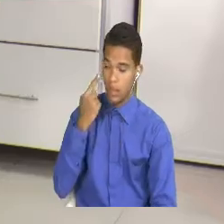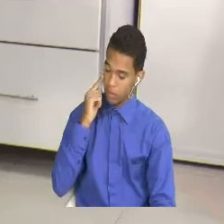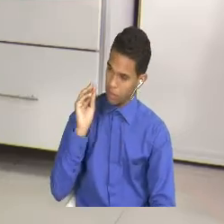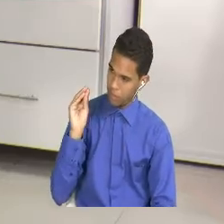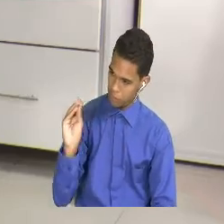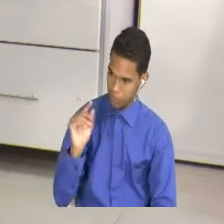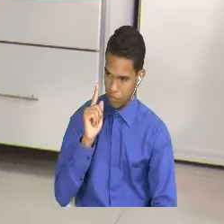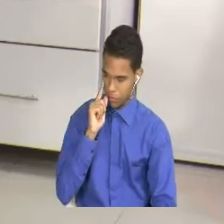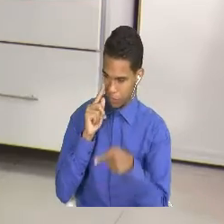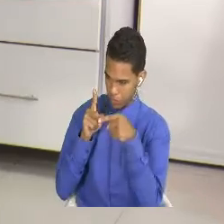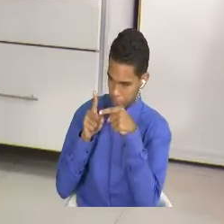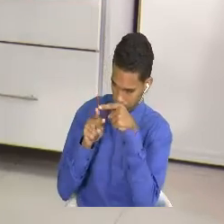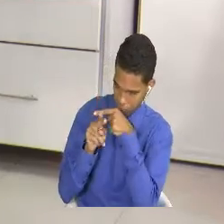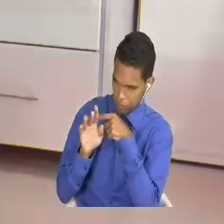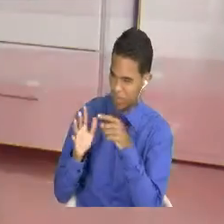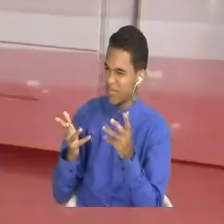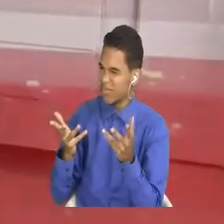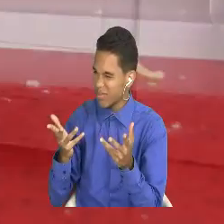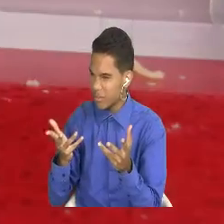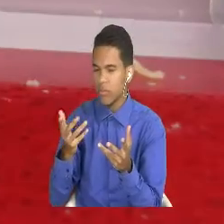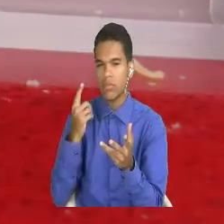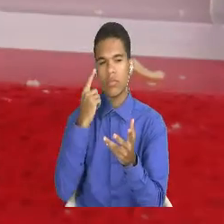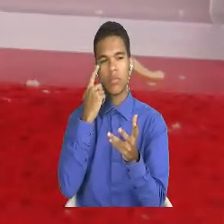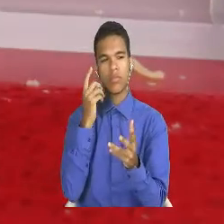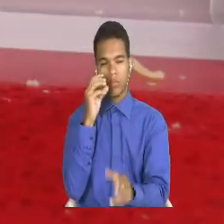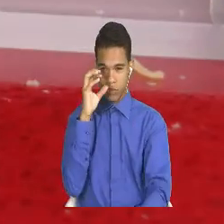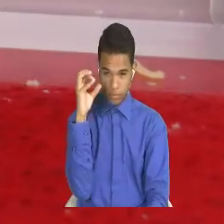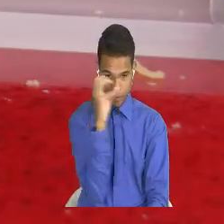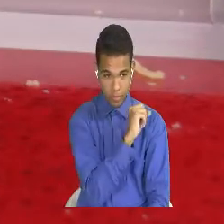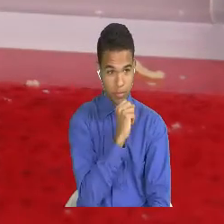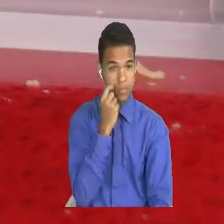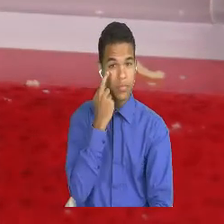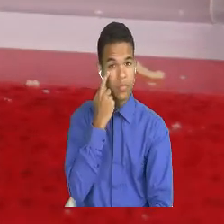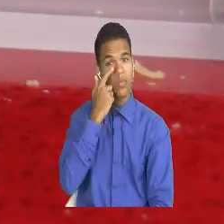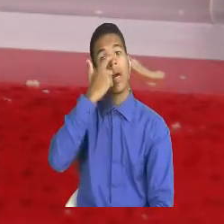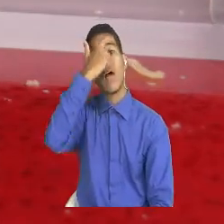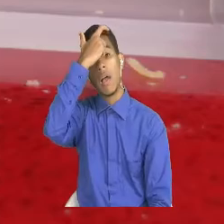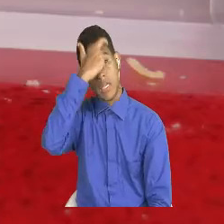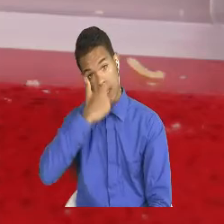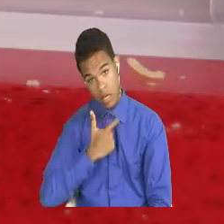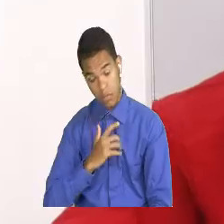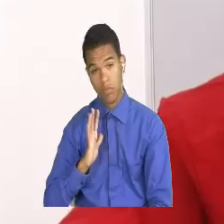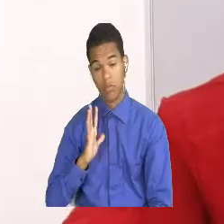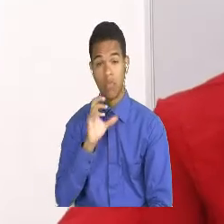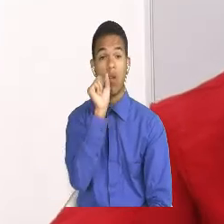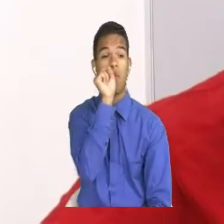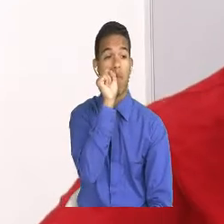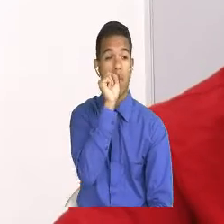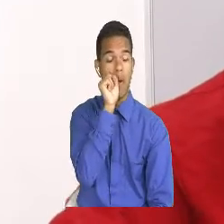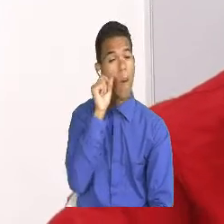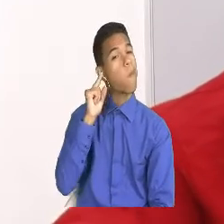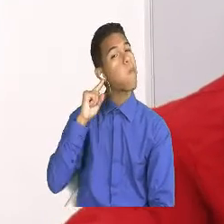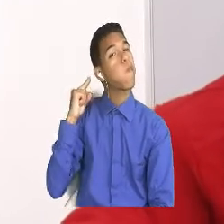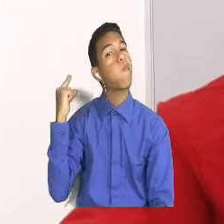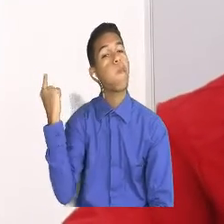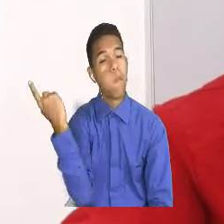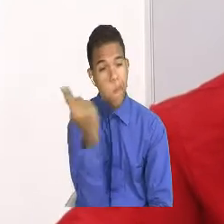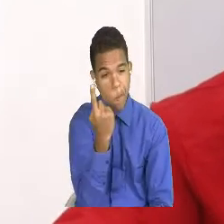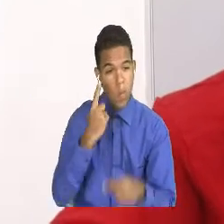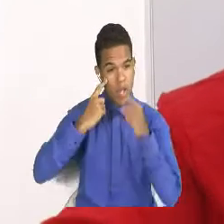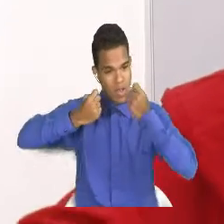desde el punto de vista en el que debemos ponernos serios con este asunto, porque pues Barranca Bermeja últimamente se ha esmerado y ha